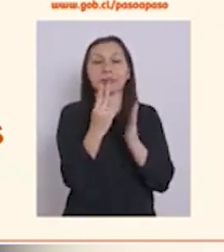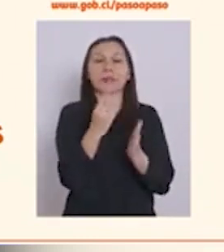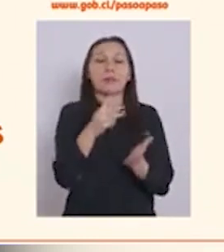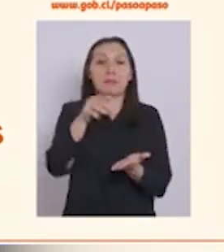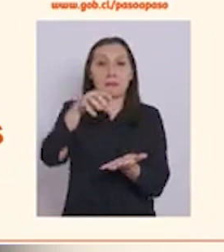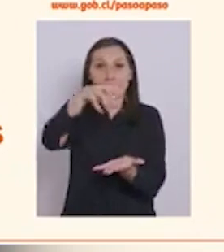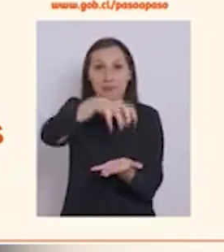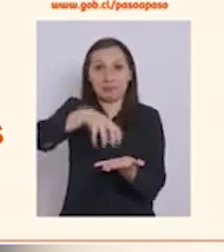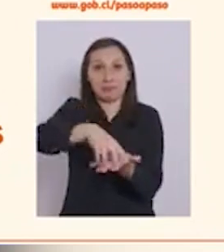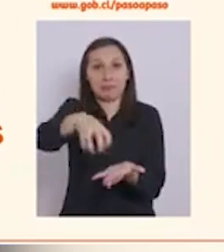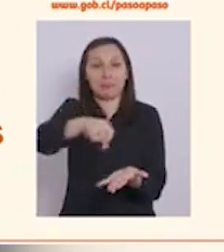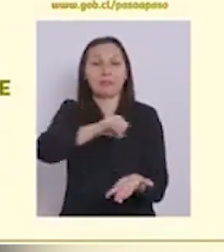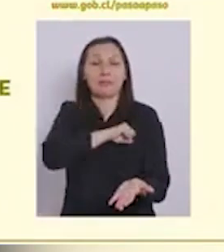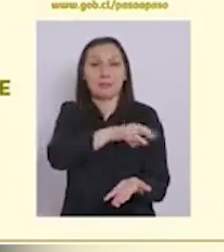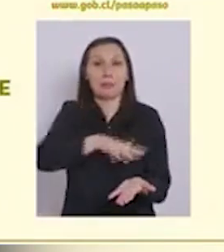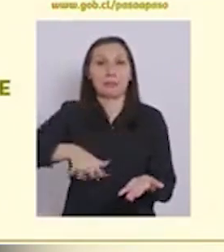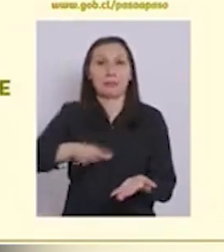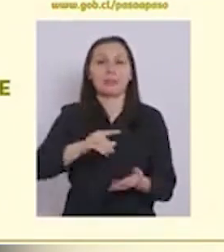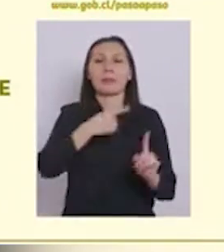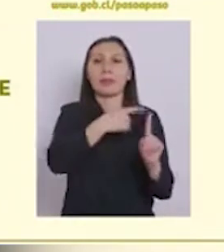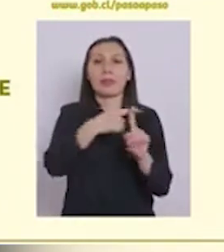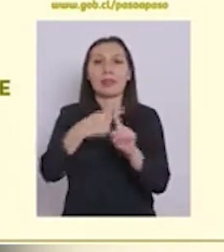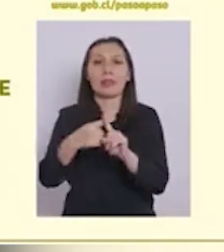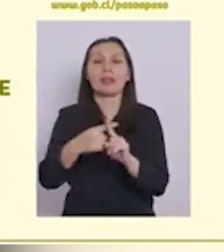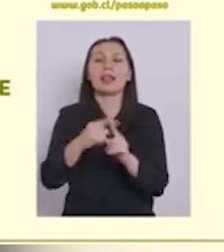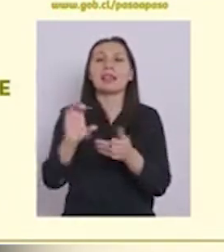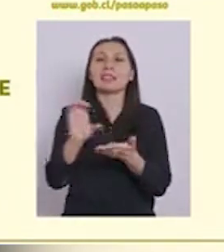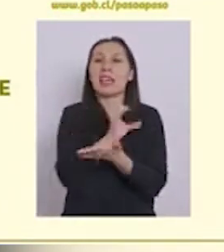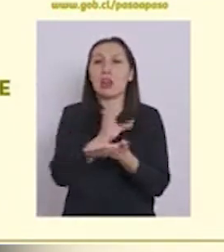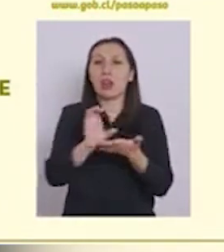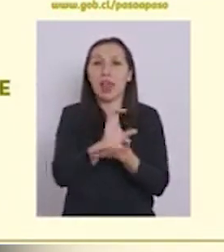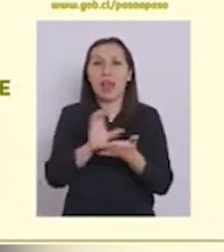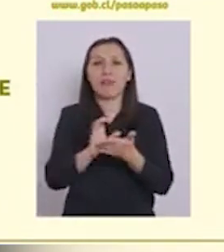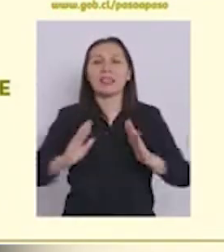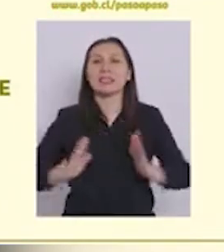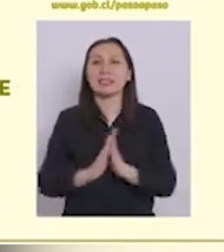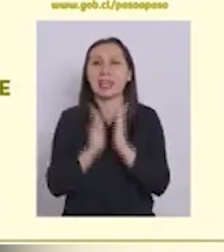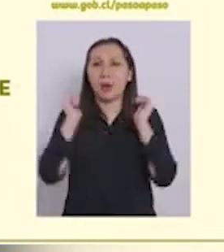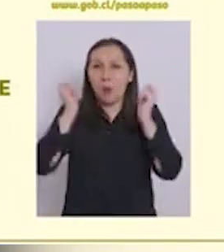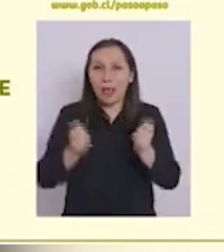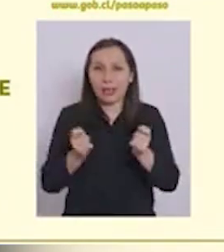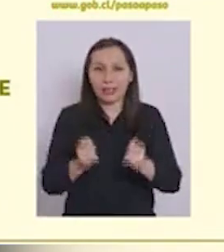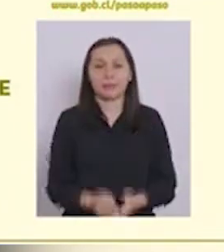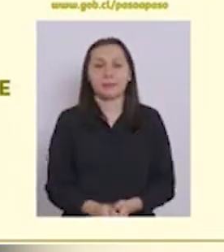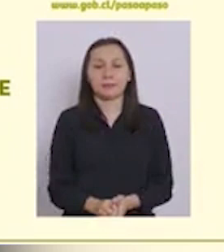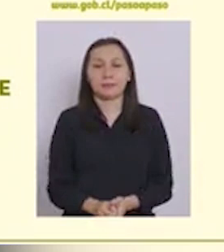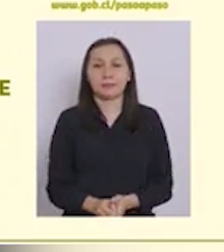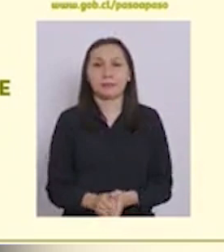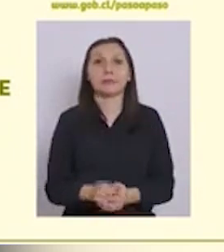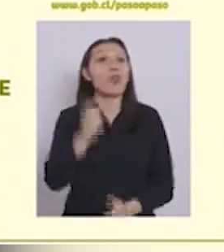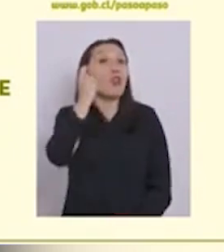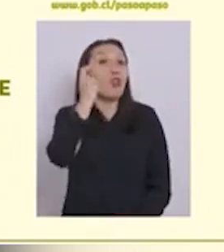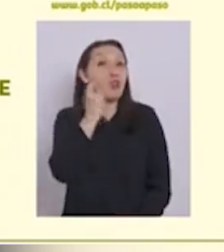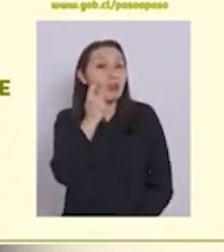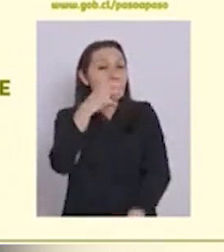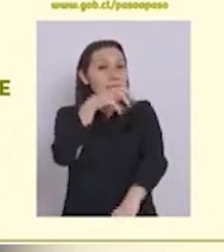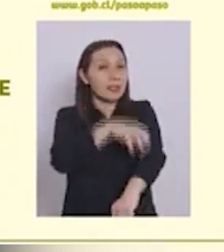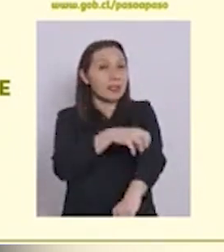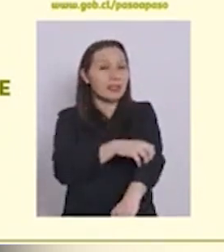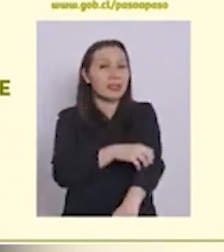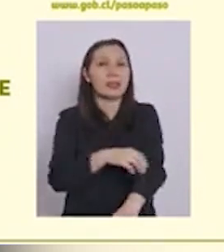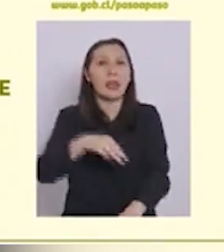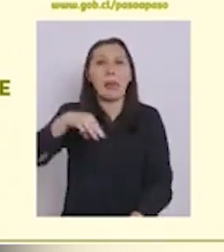en la región metropolitana las comunas de renca cerro navia y san joaquín en la región de